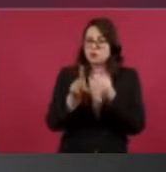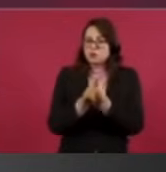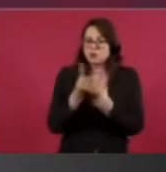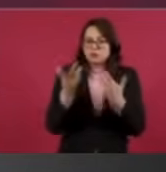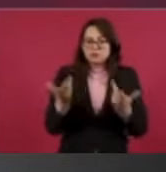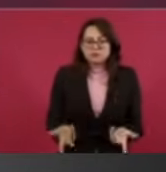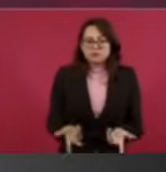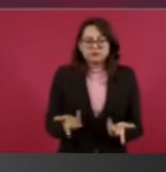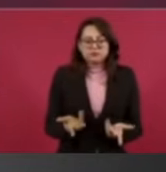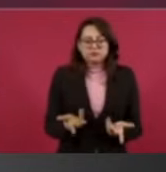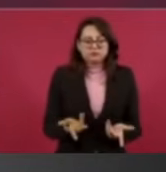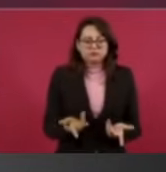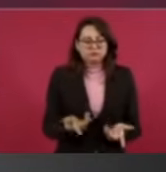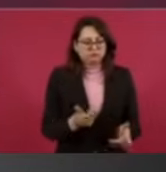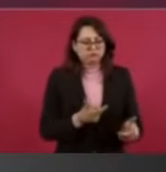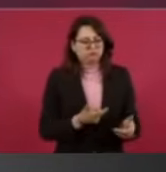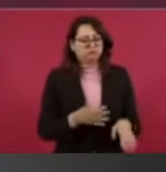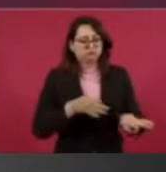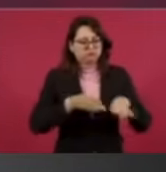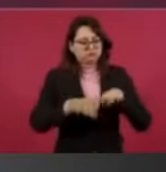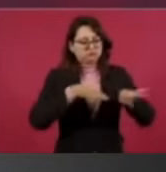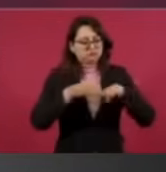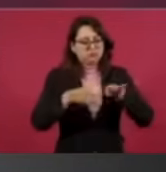lo mismo o más,